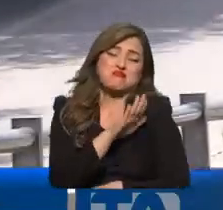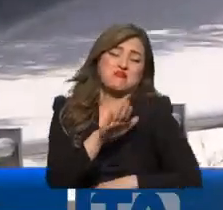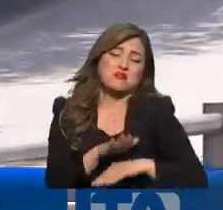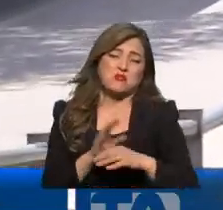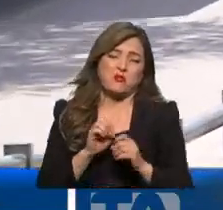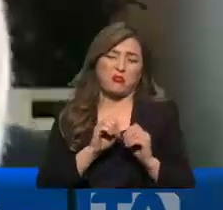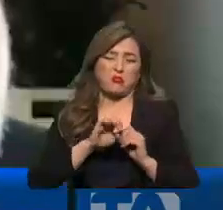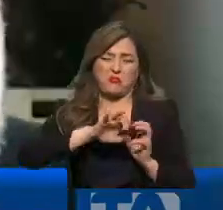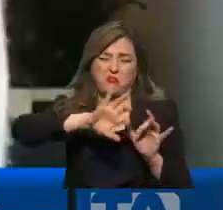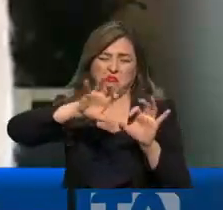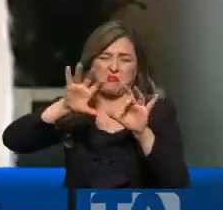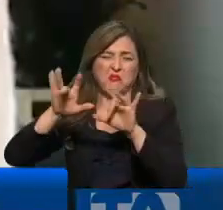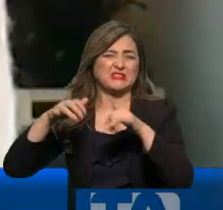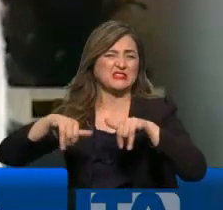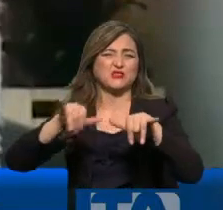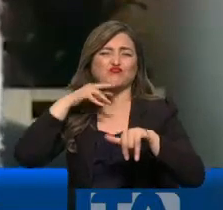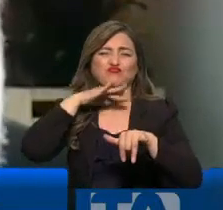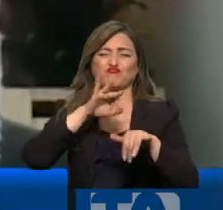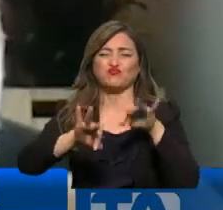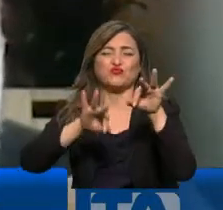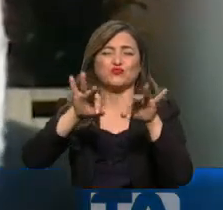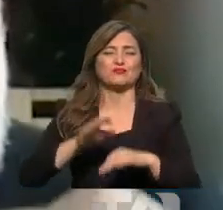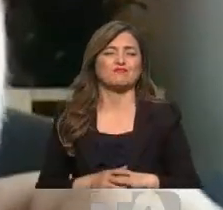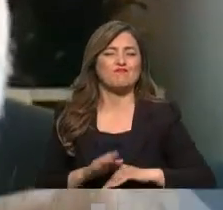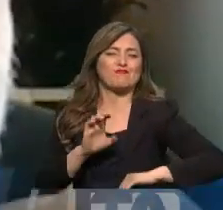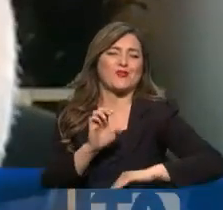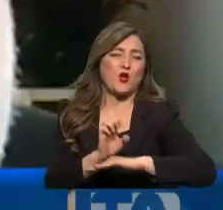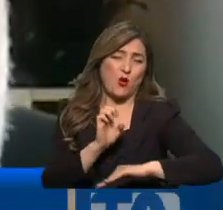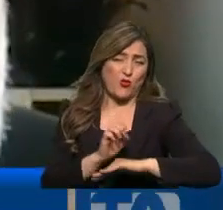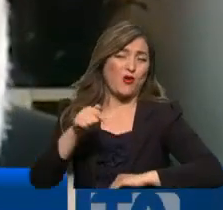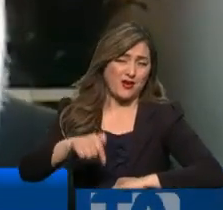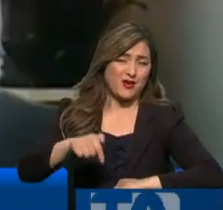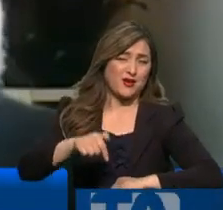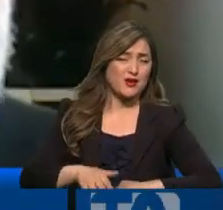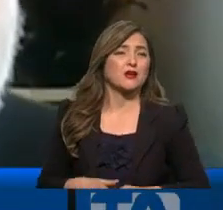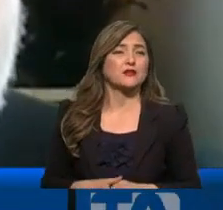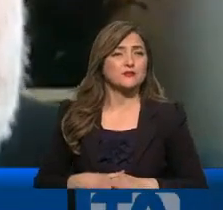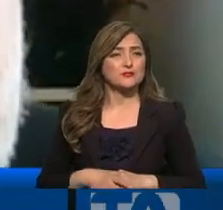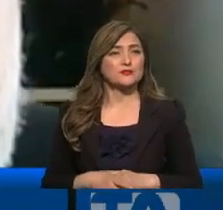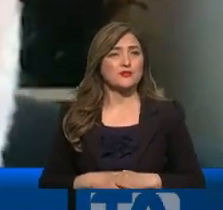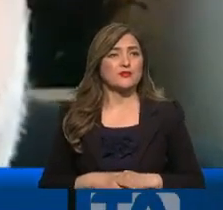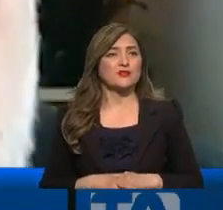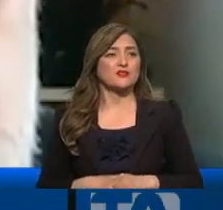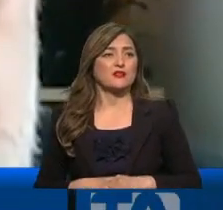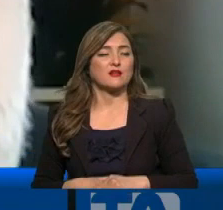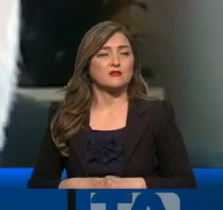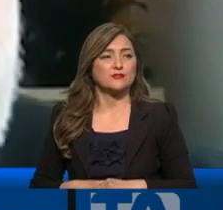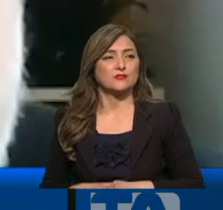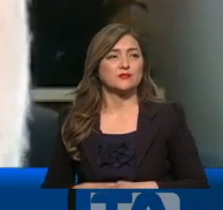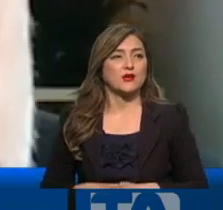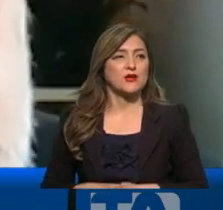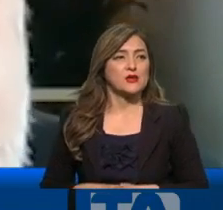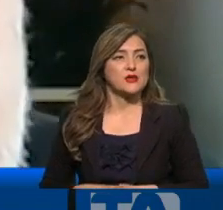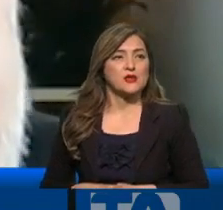a la emisión de gases. En nuestro país, entonces, a duras penas se puede exigir que los buses,